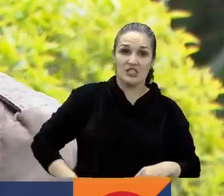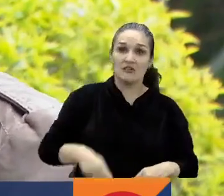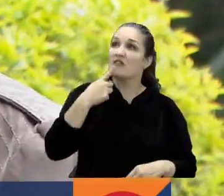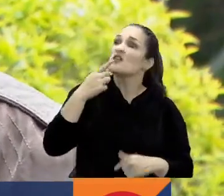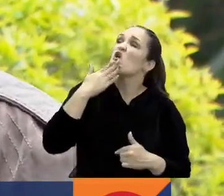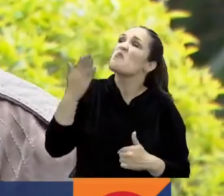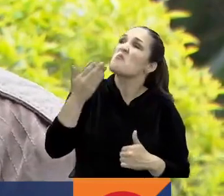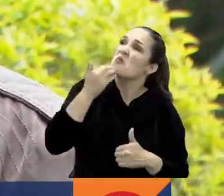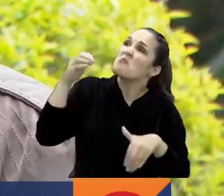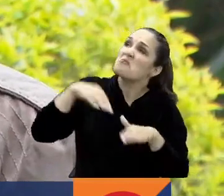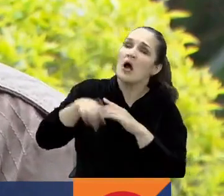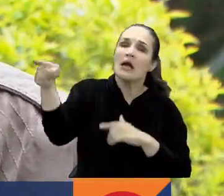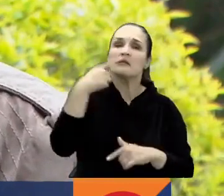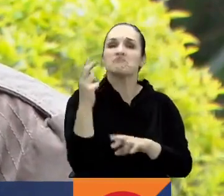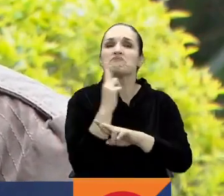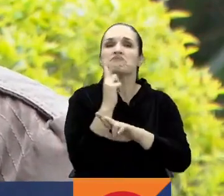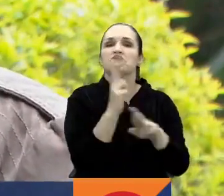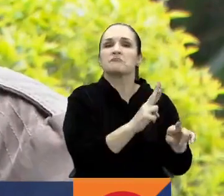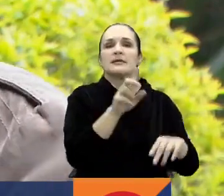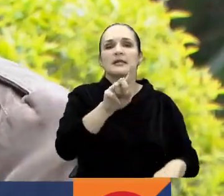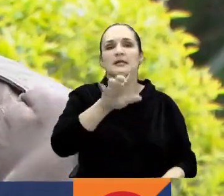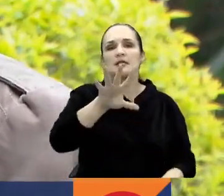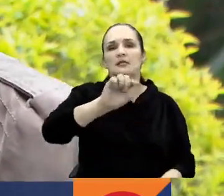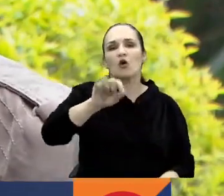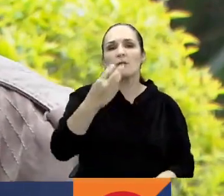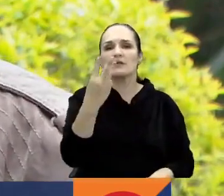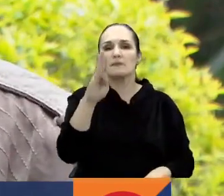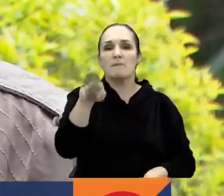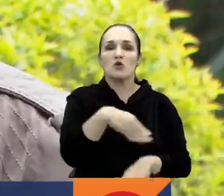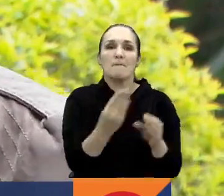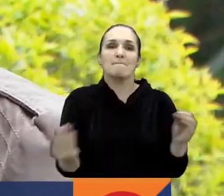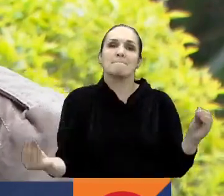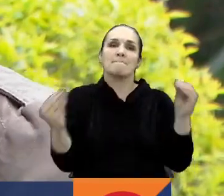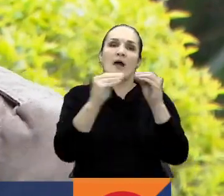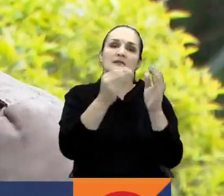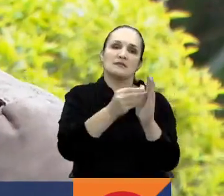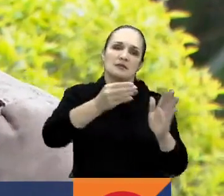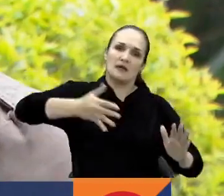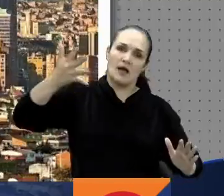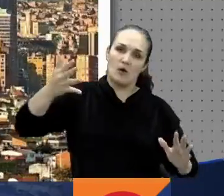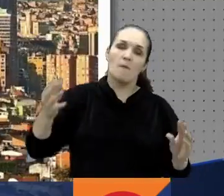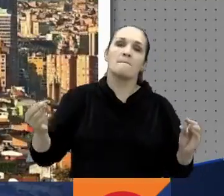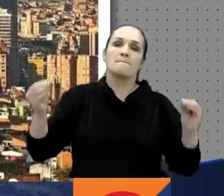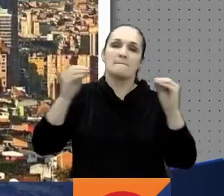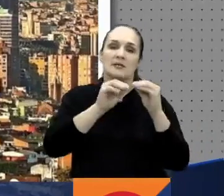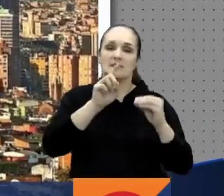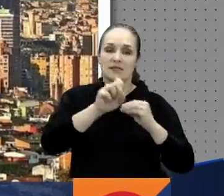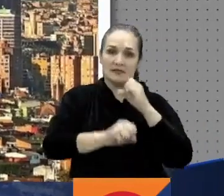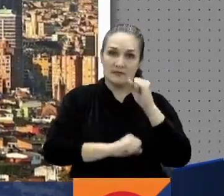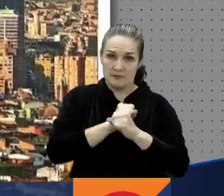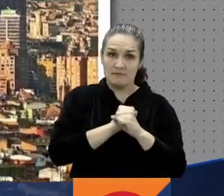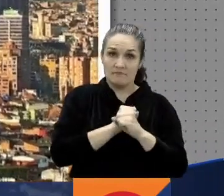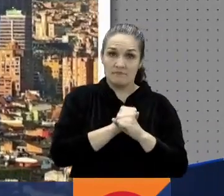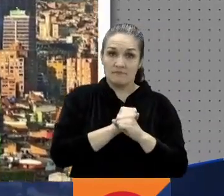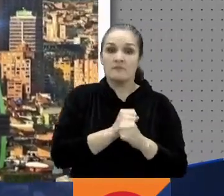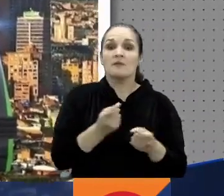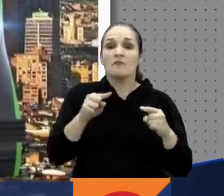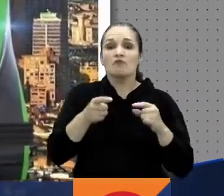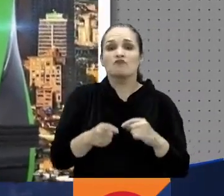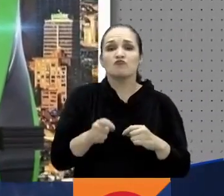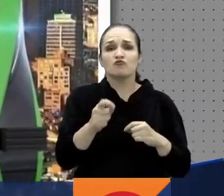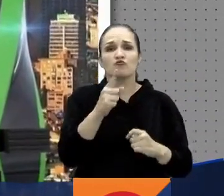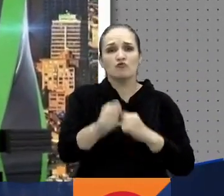subteresa el orden de 15.3 millones de pesos unos plazos adicionales casi de seis años informó que dentro de año y medio